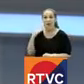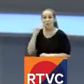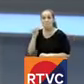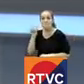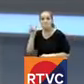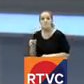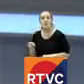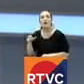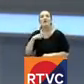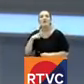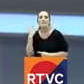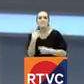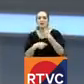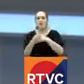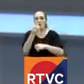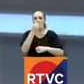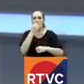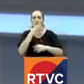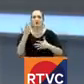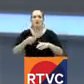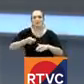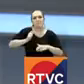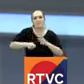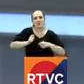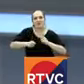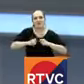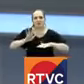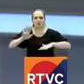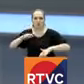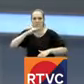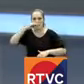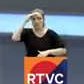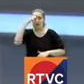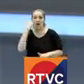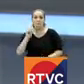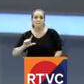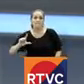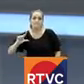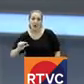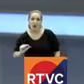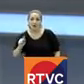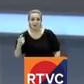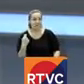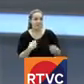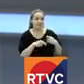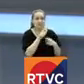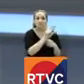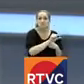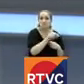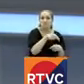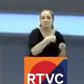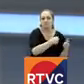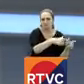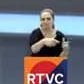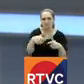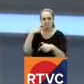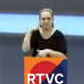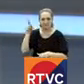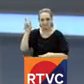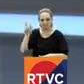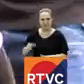los 2,000 pesos. La Churris brinda alimentos a bajo costo para las personas de pocos recursos. Esta es su